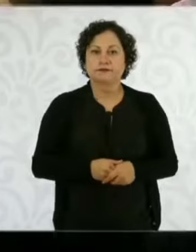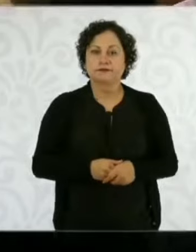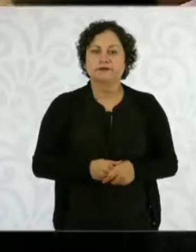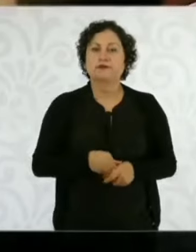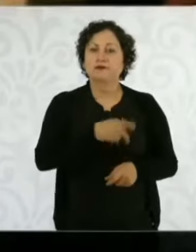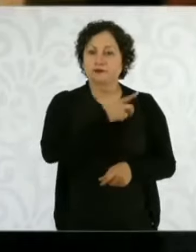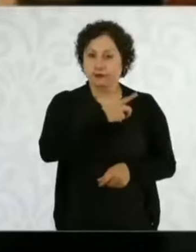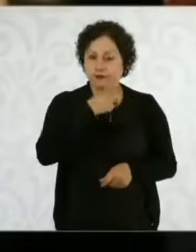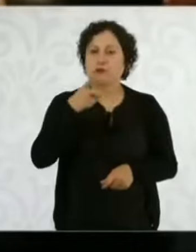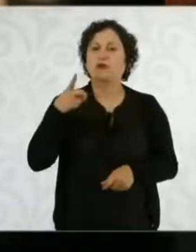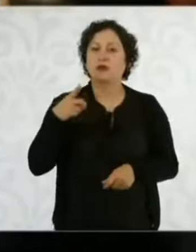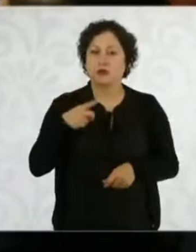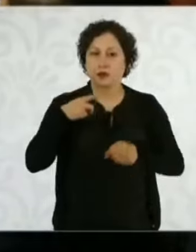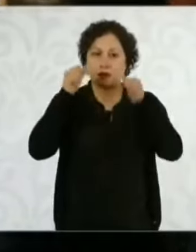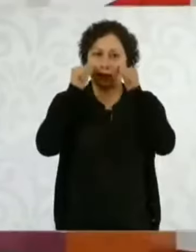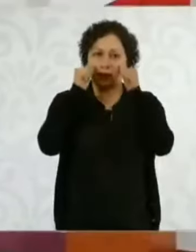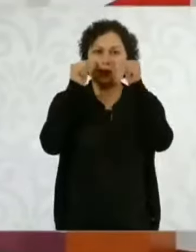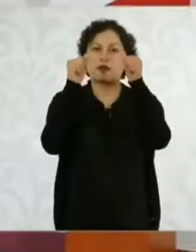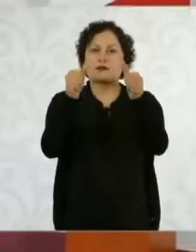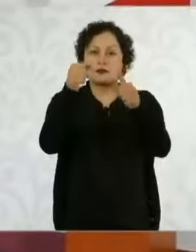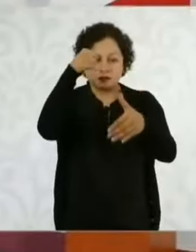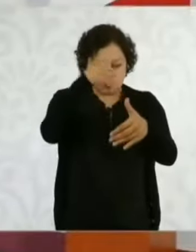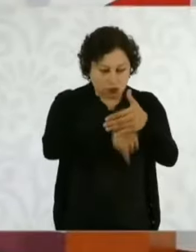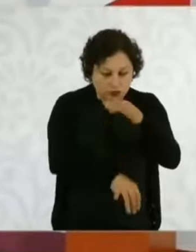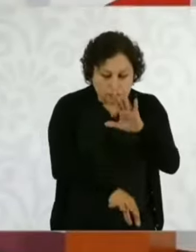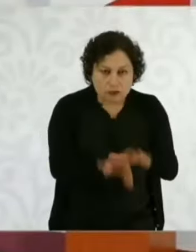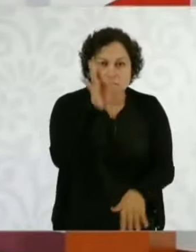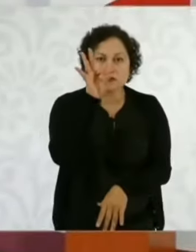tiene que ser una parte de la atención a las causas. Aunque la